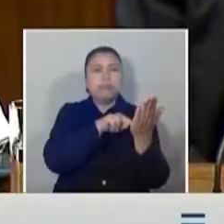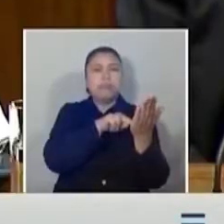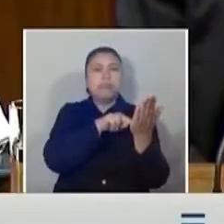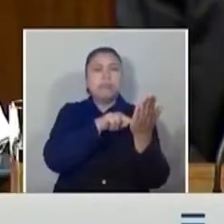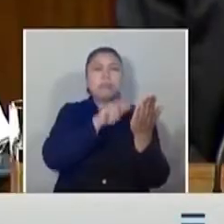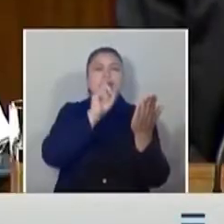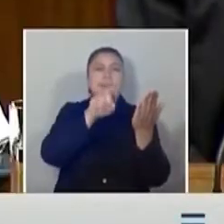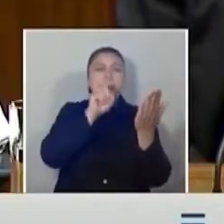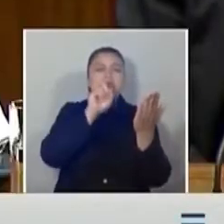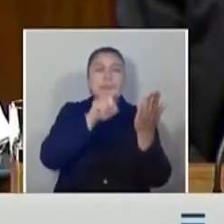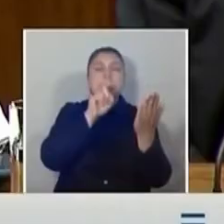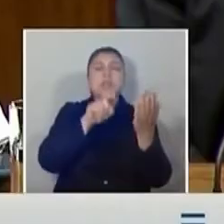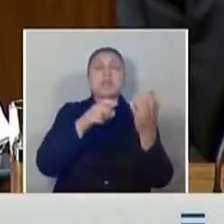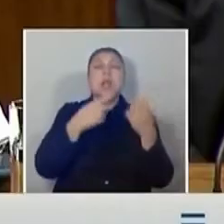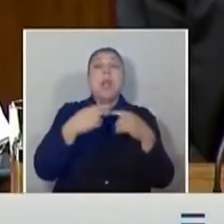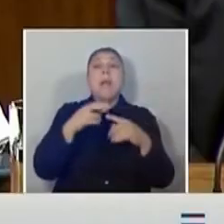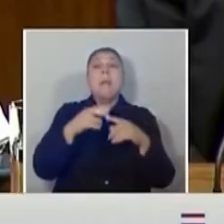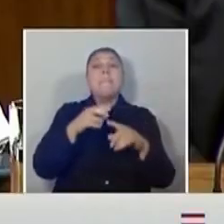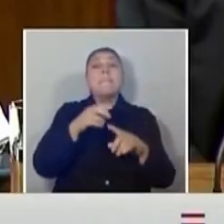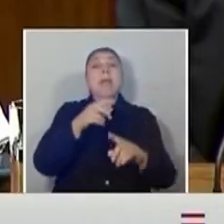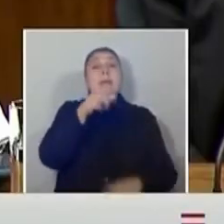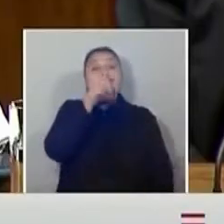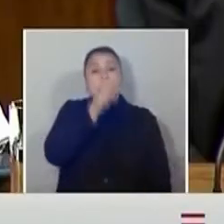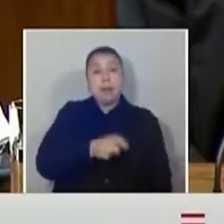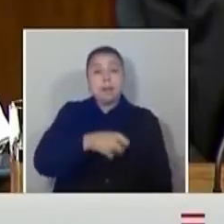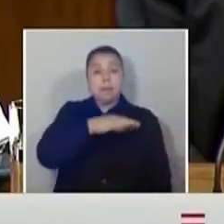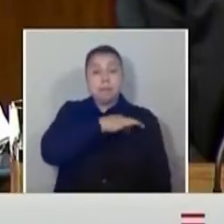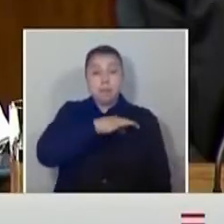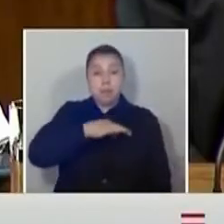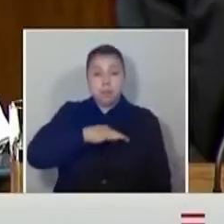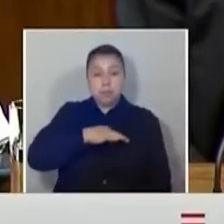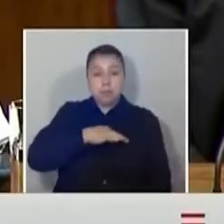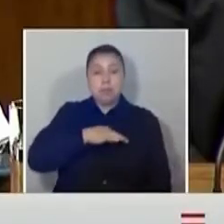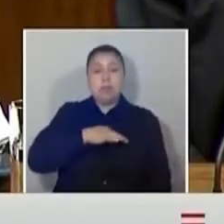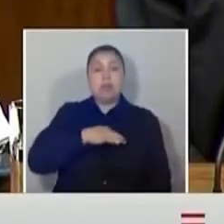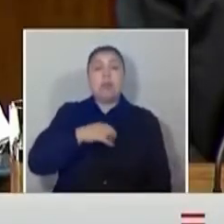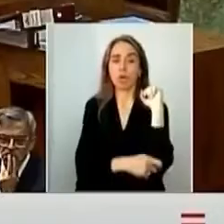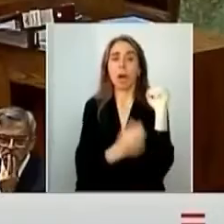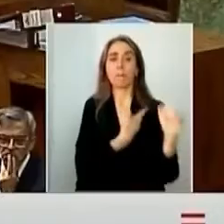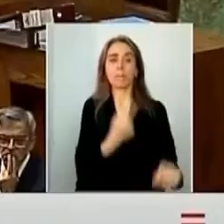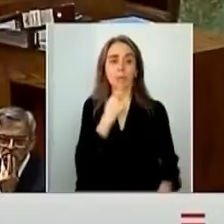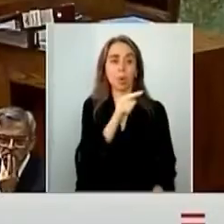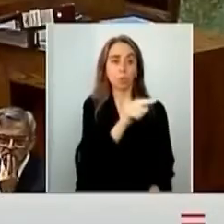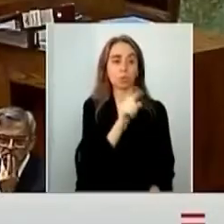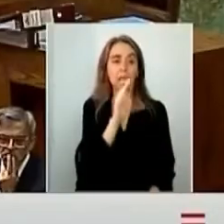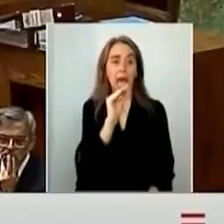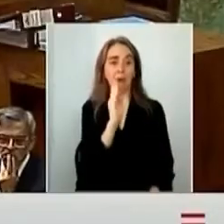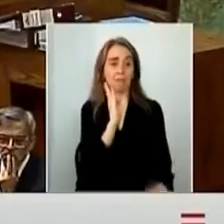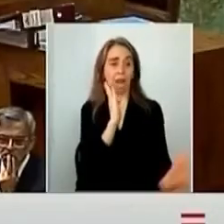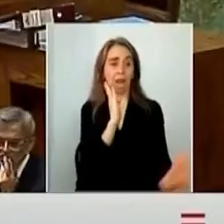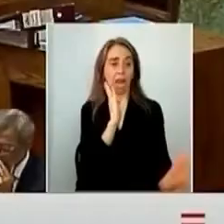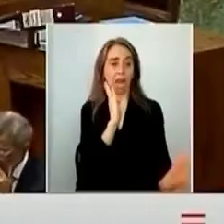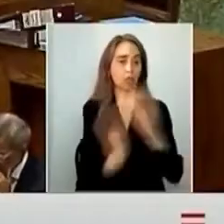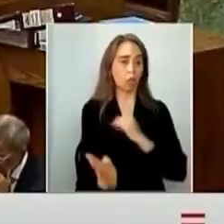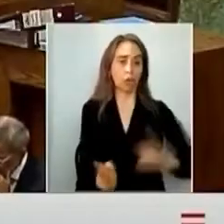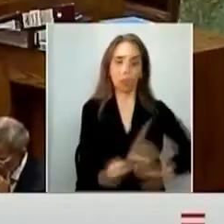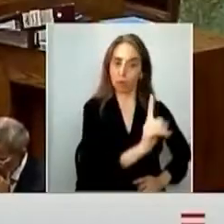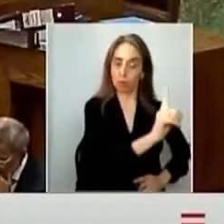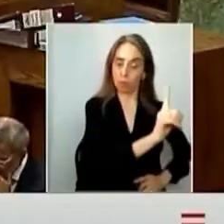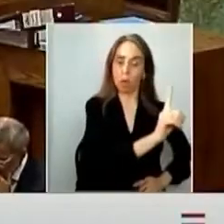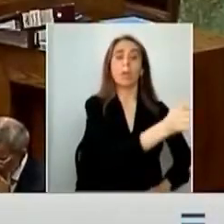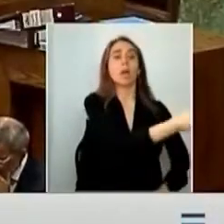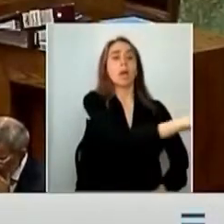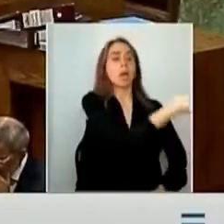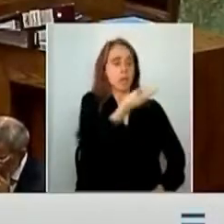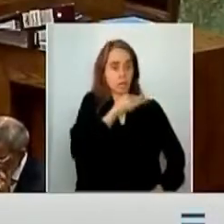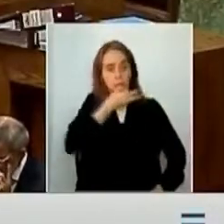no le pasa nada. Y el presidente es el jefe de Estado. Y por tanto, al presidente y al jefe de Estado no se le puede